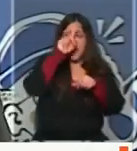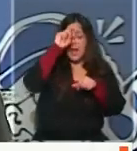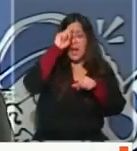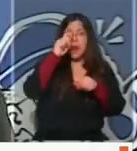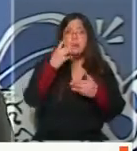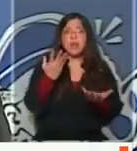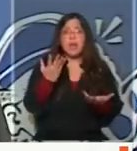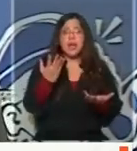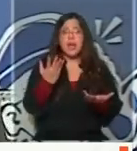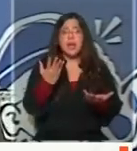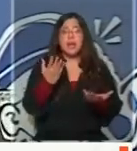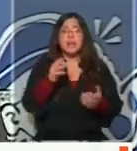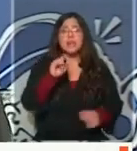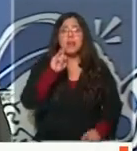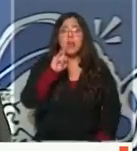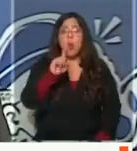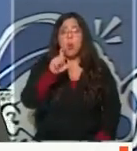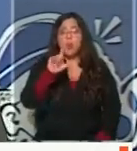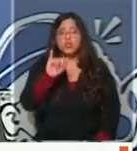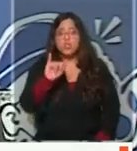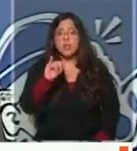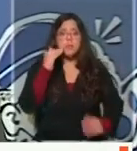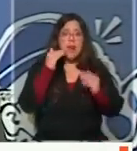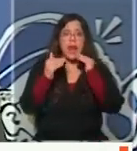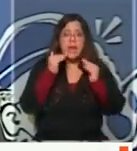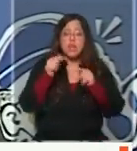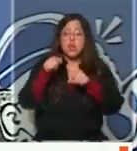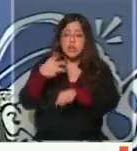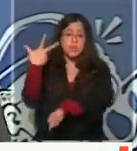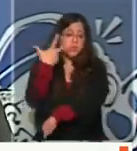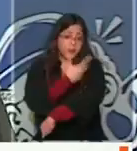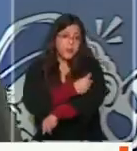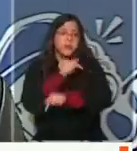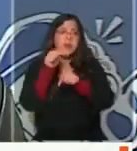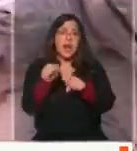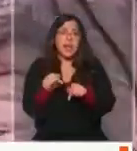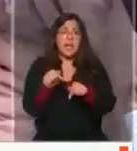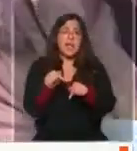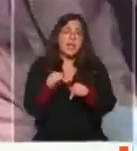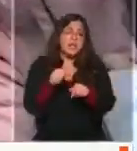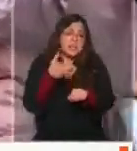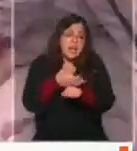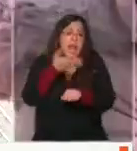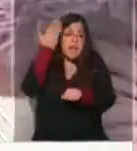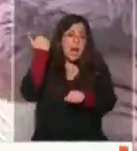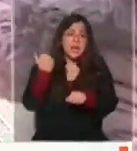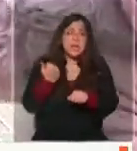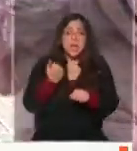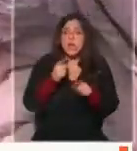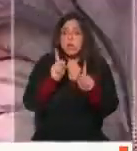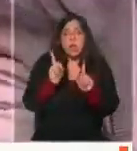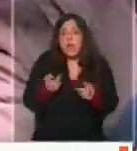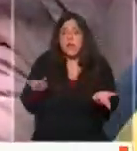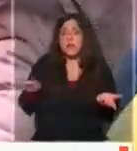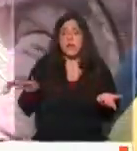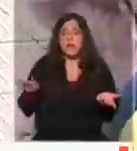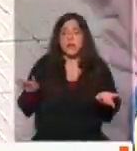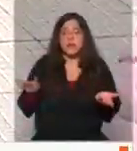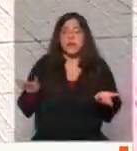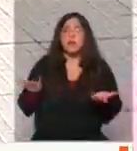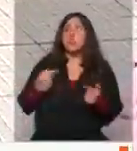intensivos pediátricos. Eso, con este medicamento, con toda probabilidad no hubiese ocurrido. De hecho, yo trabajo en un hospital y yo he visto